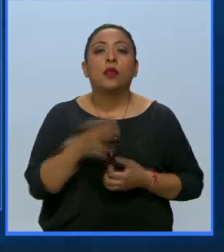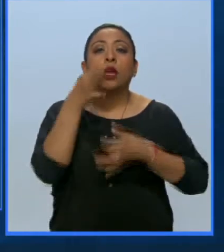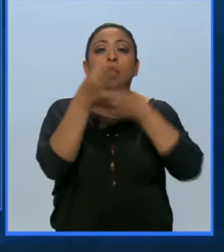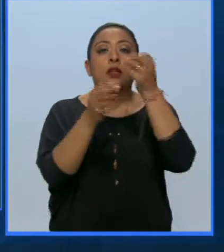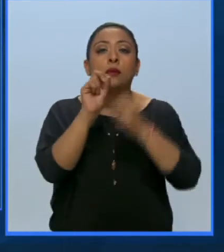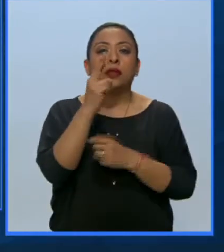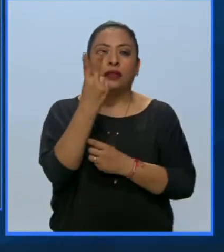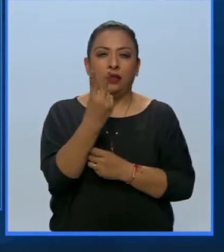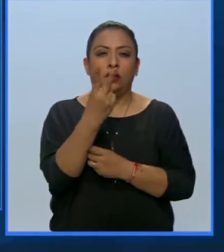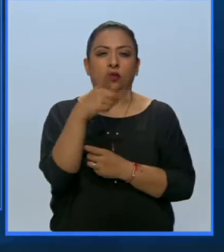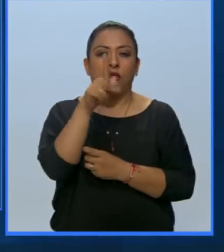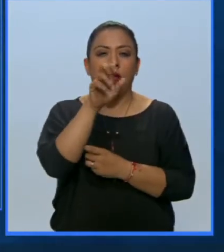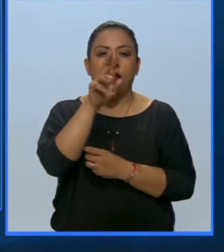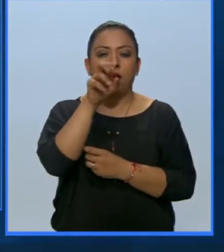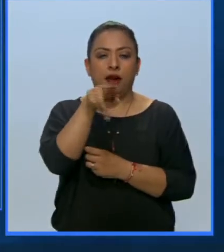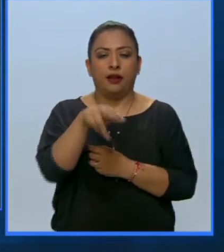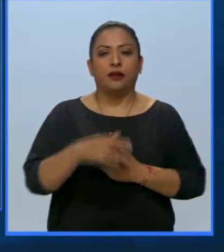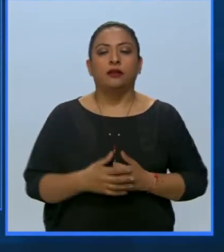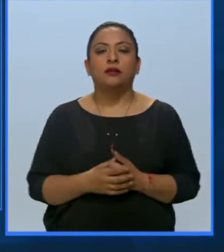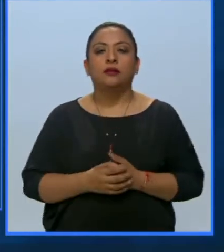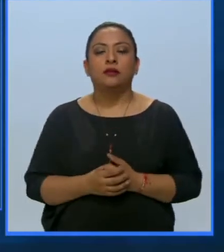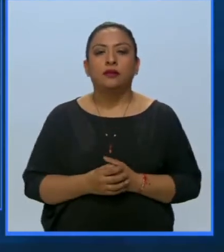Noticias 22, Karen Rivera.